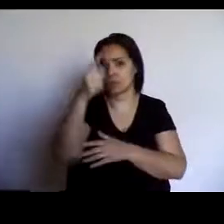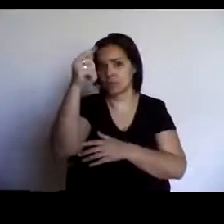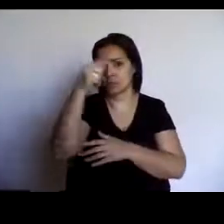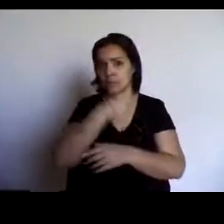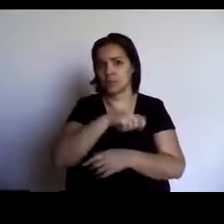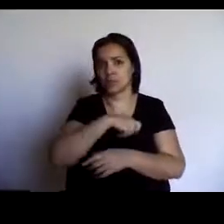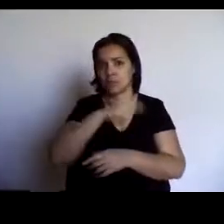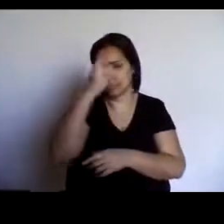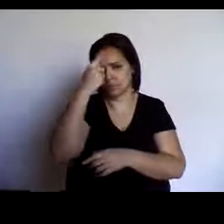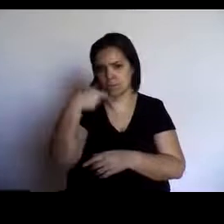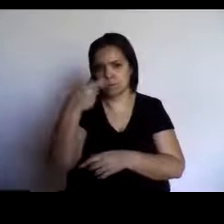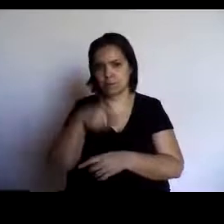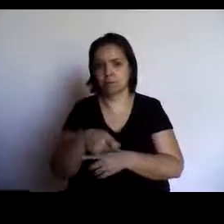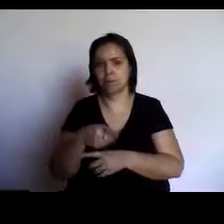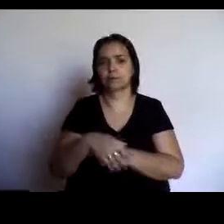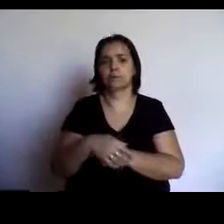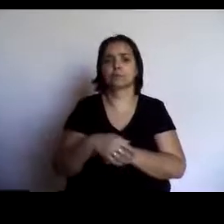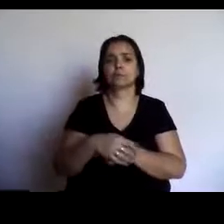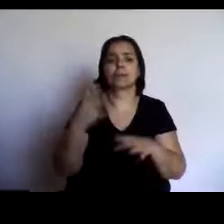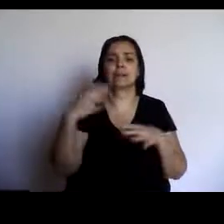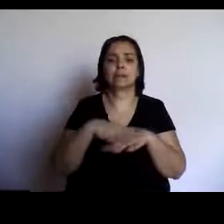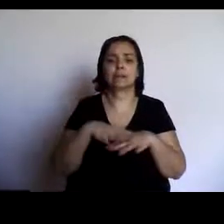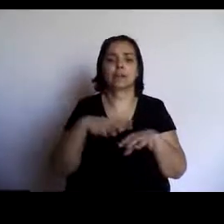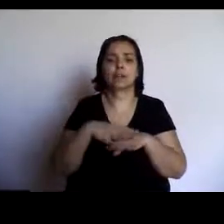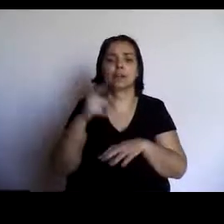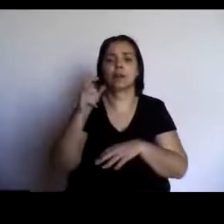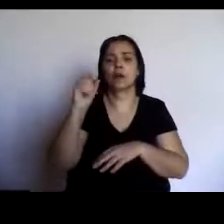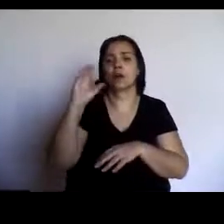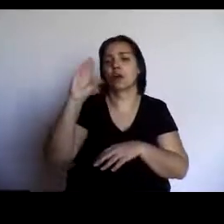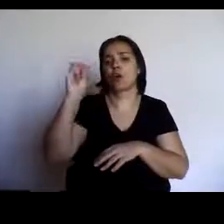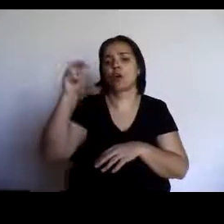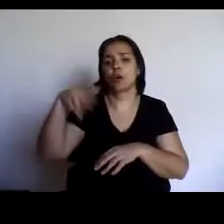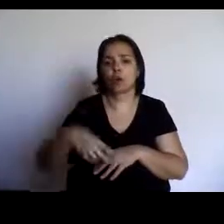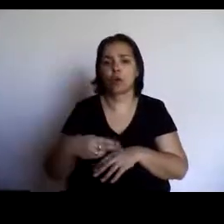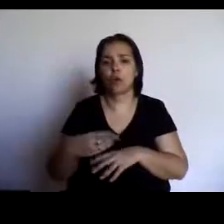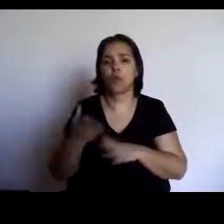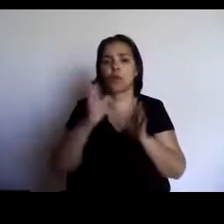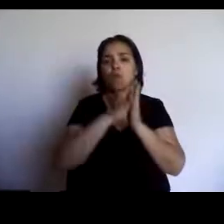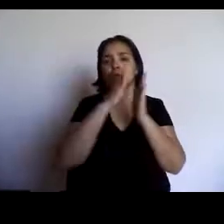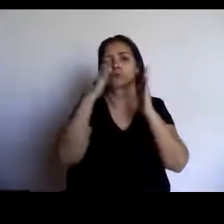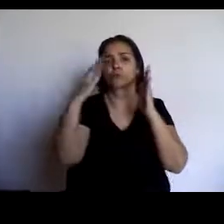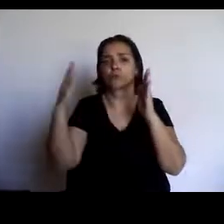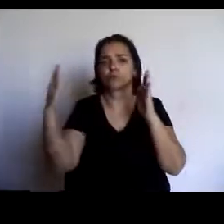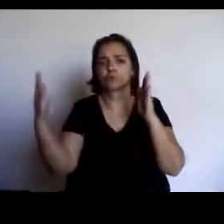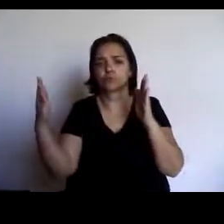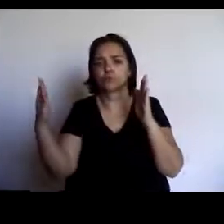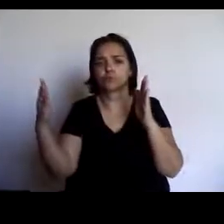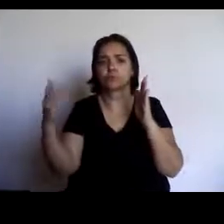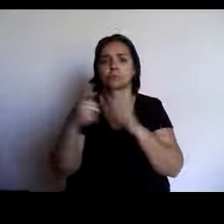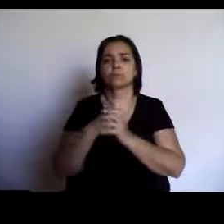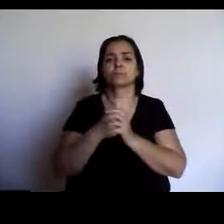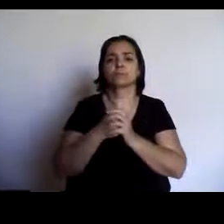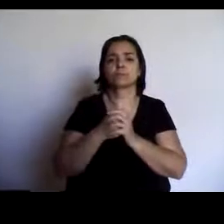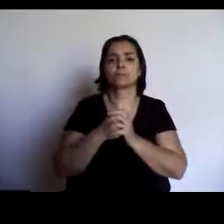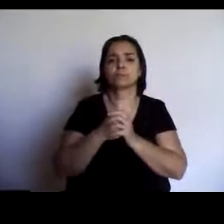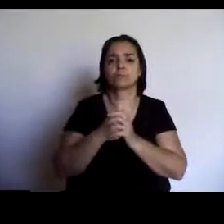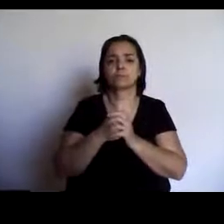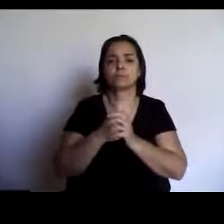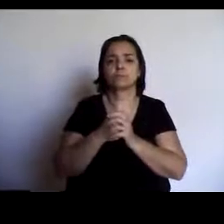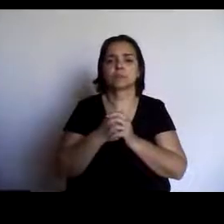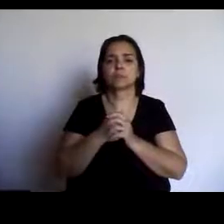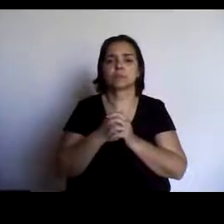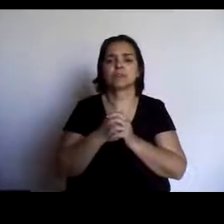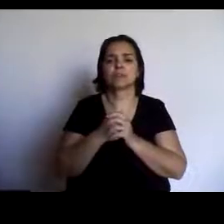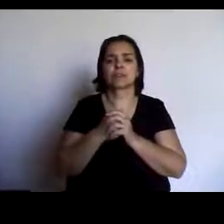de proyectos sobre cultura, bibliotecas, el IDERCEXA, CETEIS, Global Tour y Caminos, en los